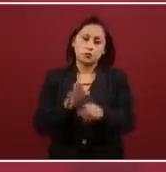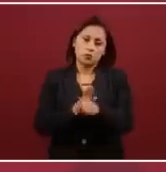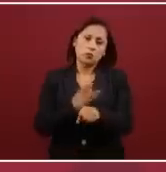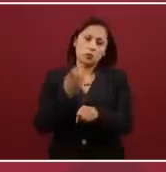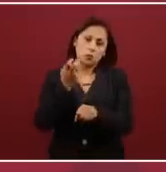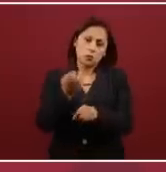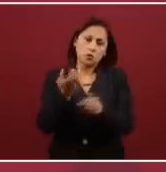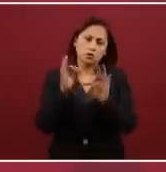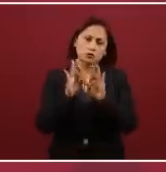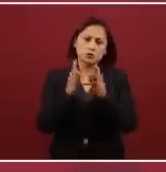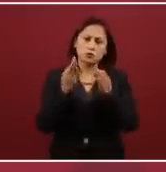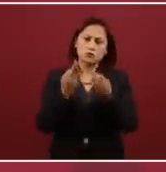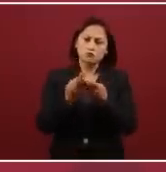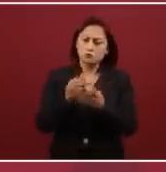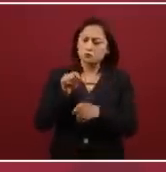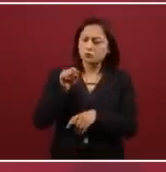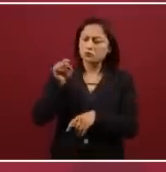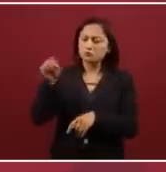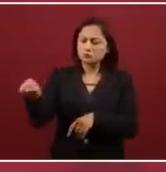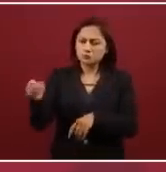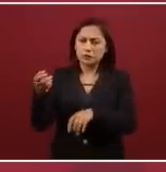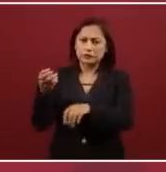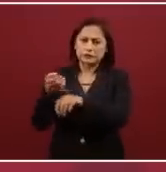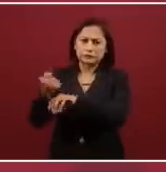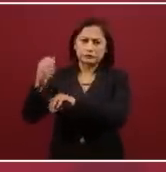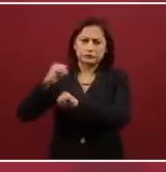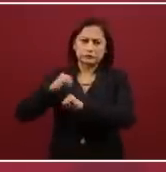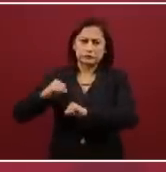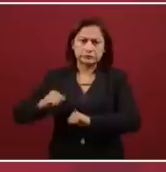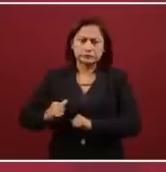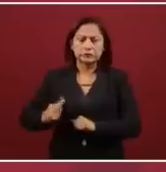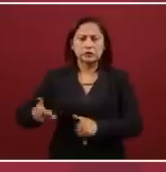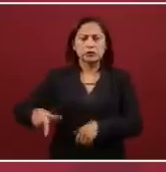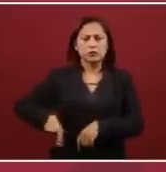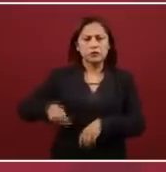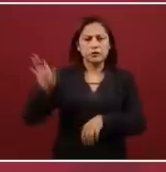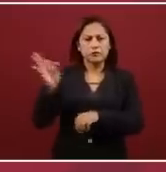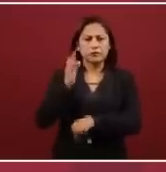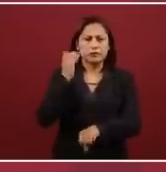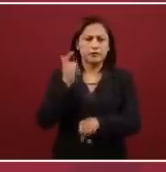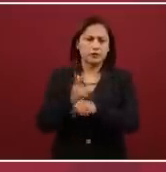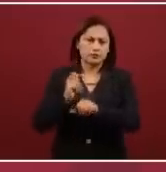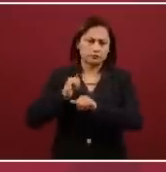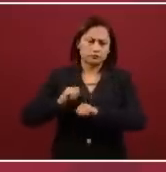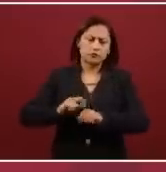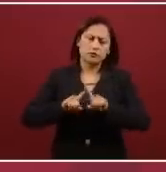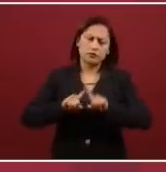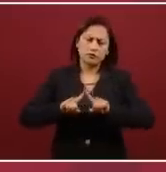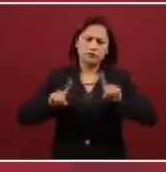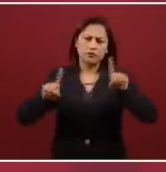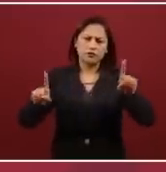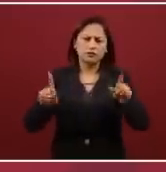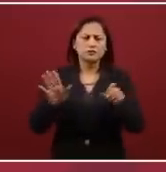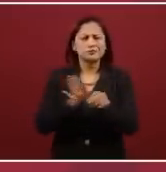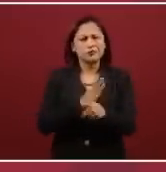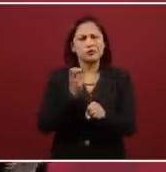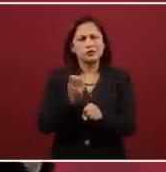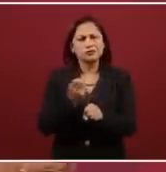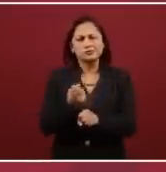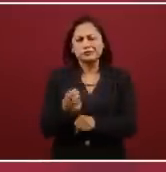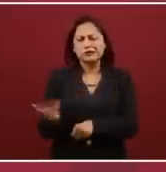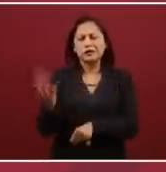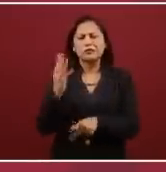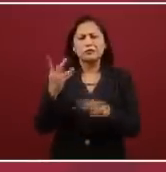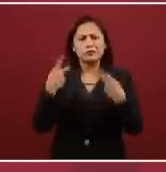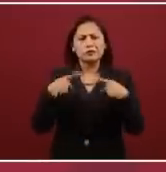diferencias y también inquietudes, protestas, pero el